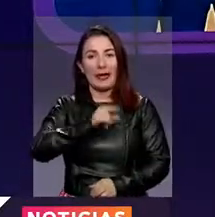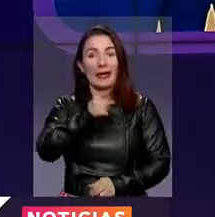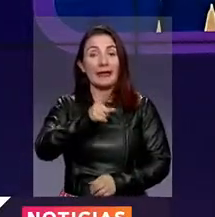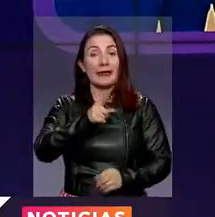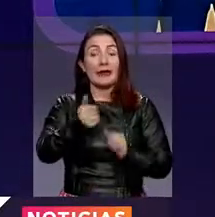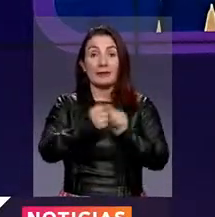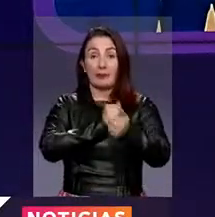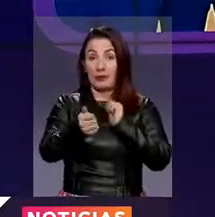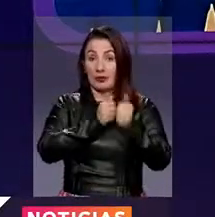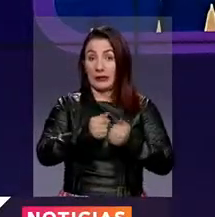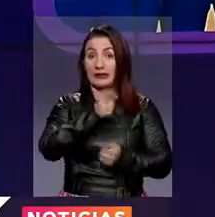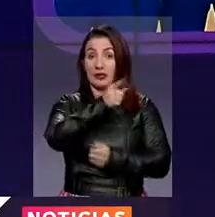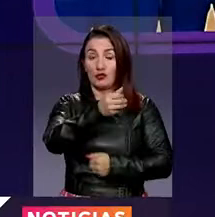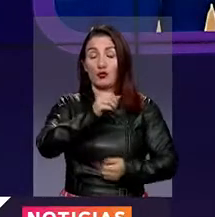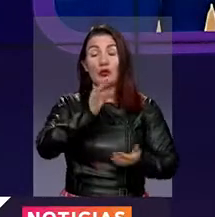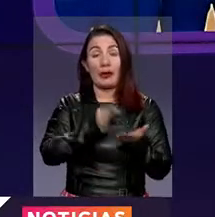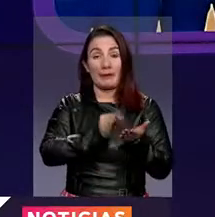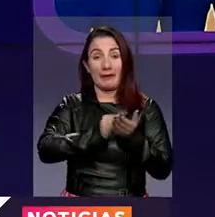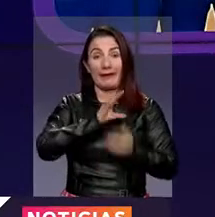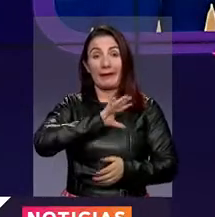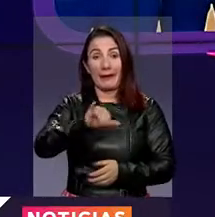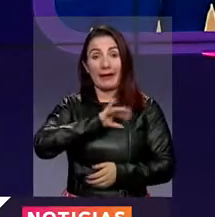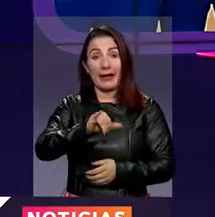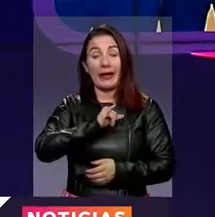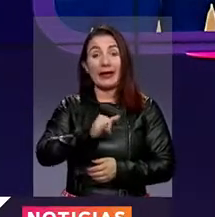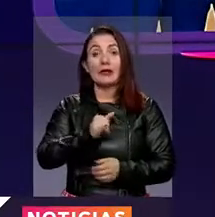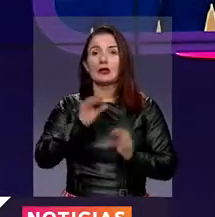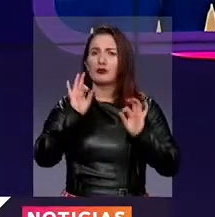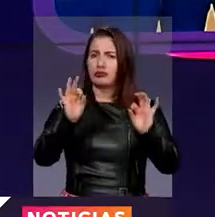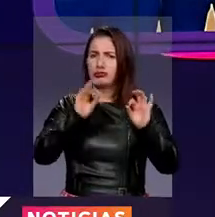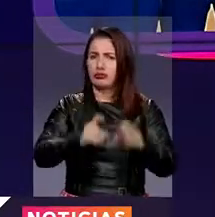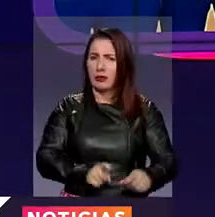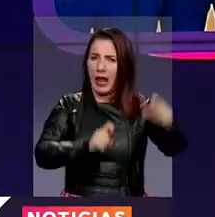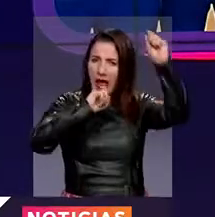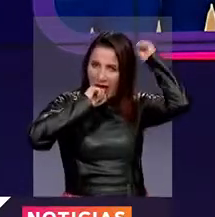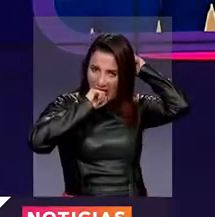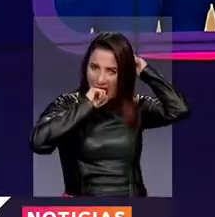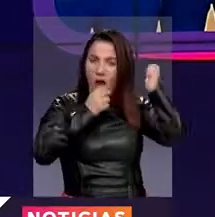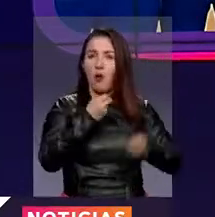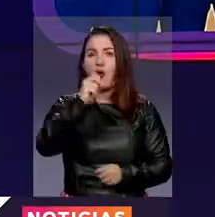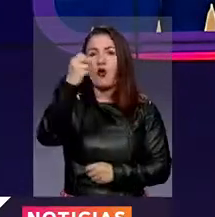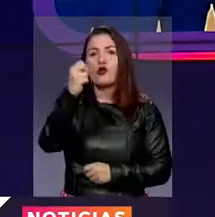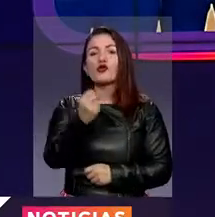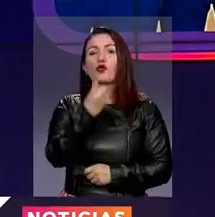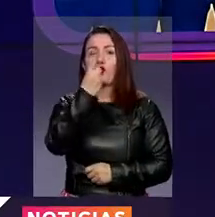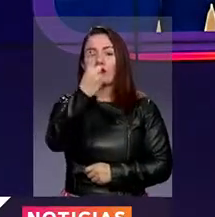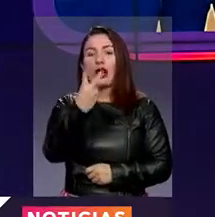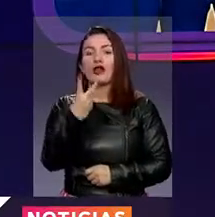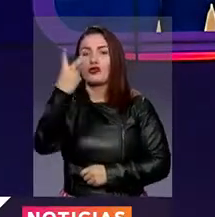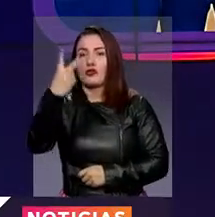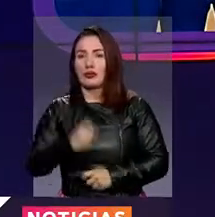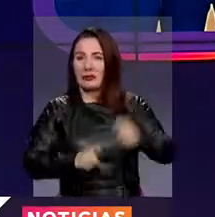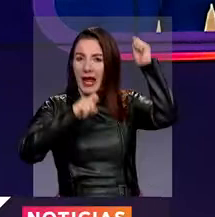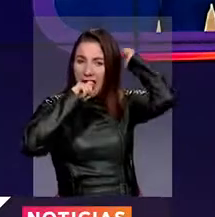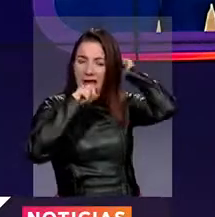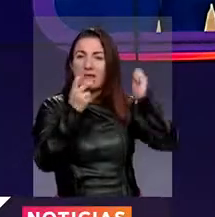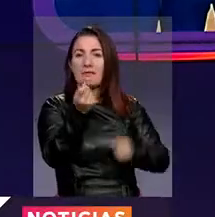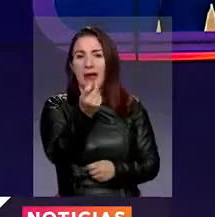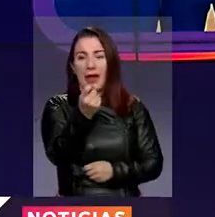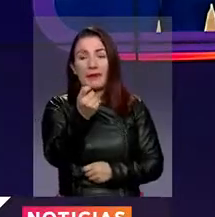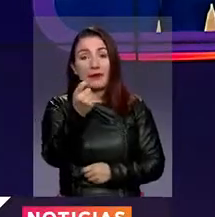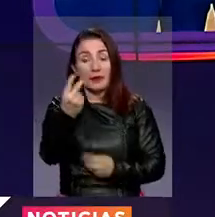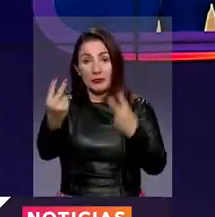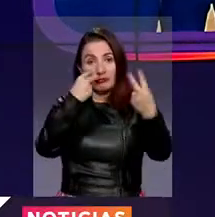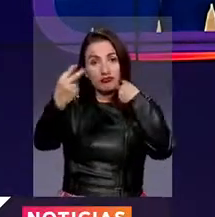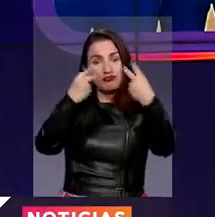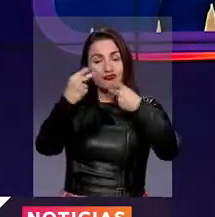llevaron un buen balance, sumando el día de ayer una medalla de oro y dos de plata. Veamos cómo las consiguieron y no olviden